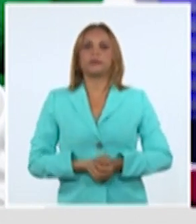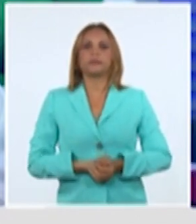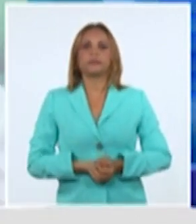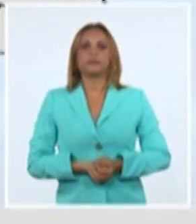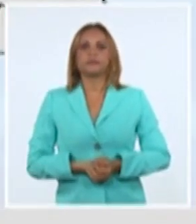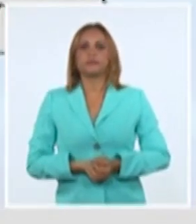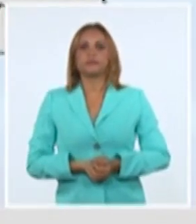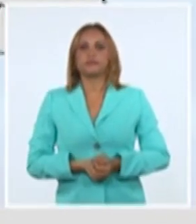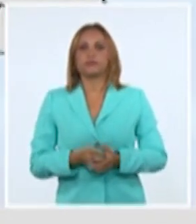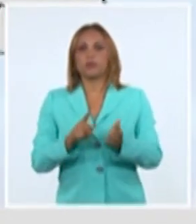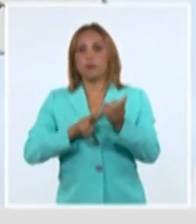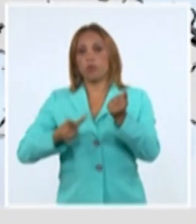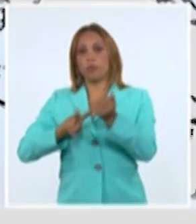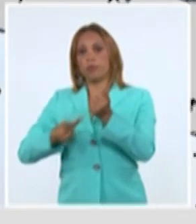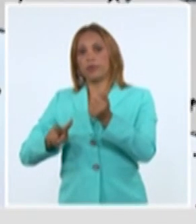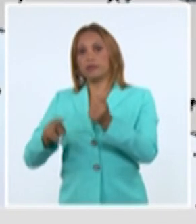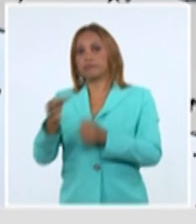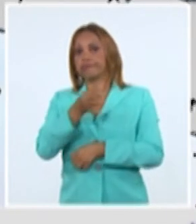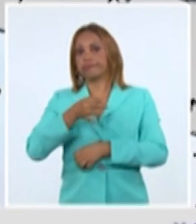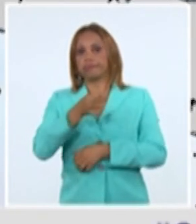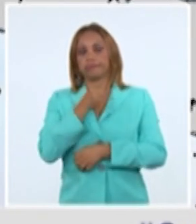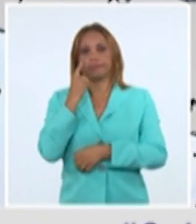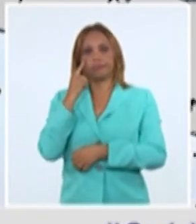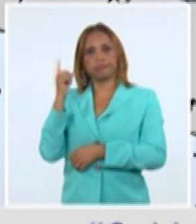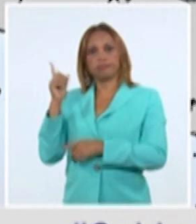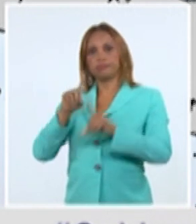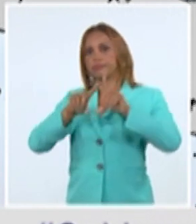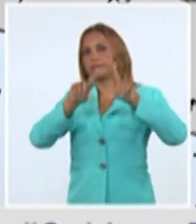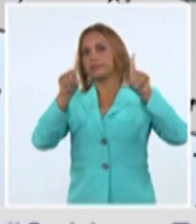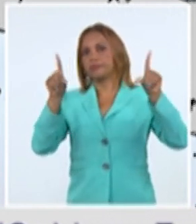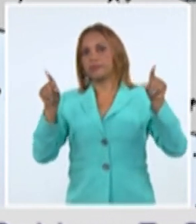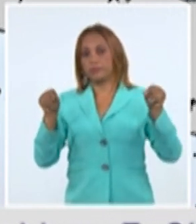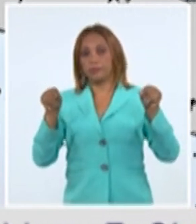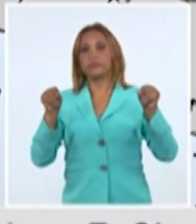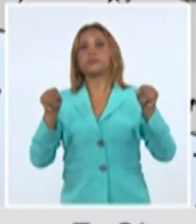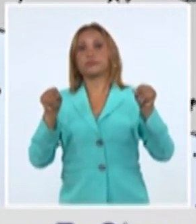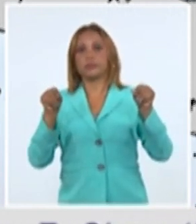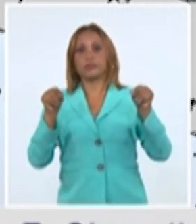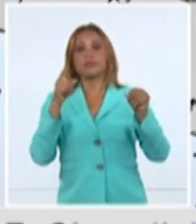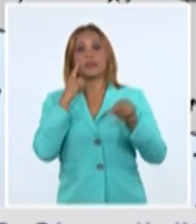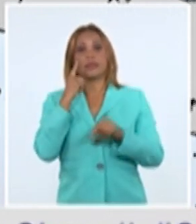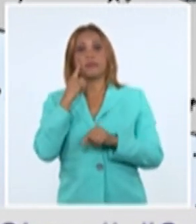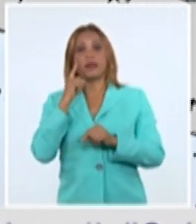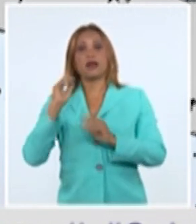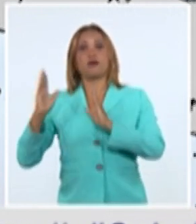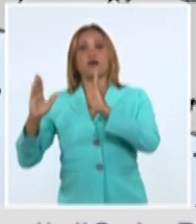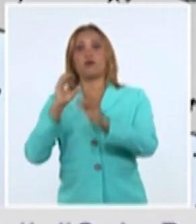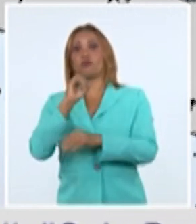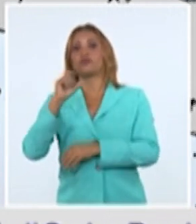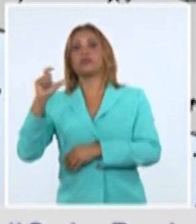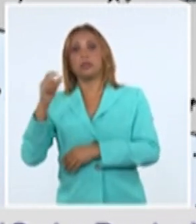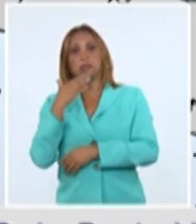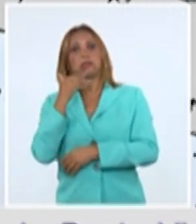Por provincias y territorios, ahí tienen ustedes el comportamiento. Miren el occidente, qué bien.